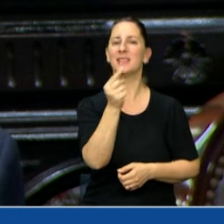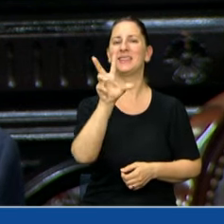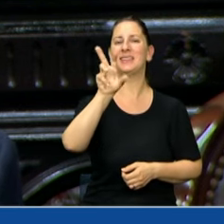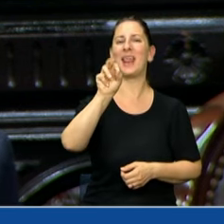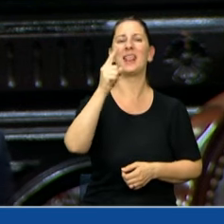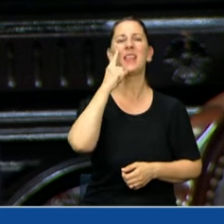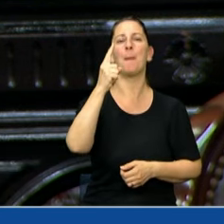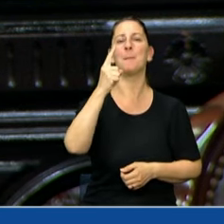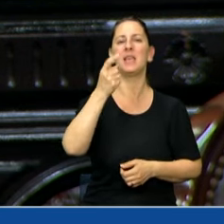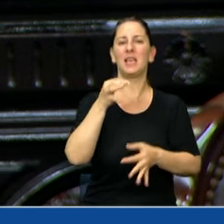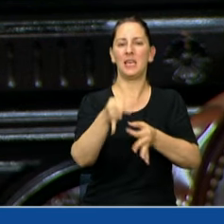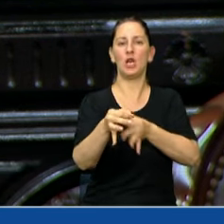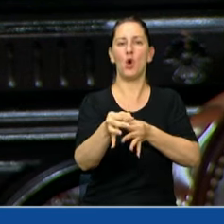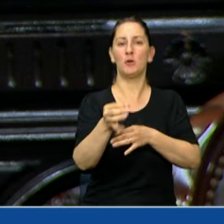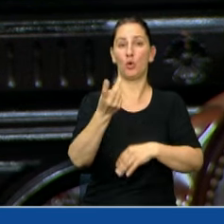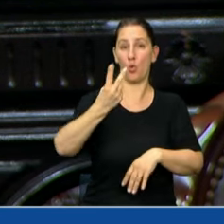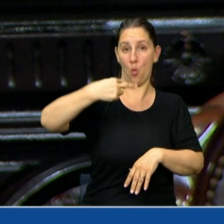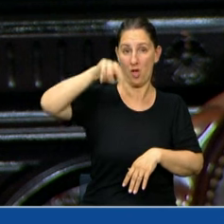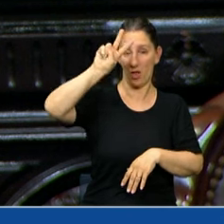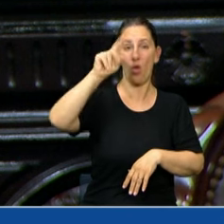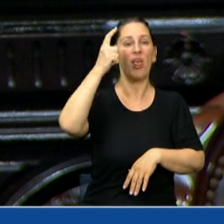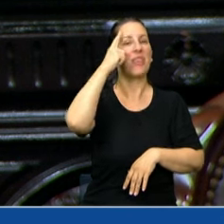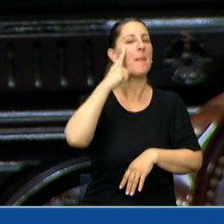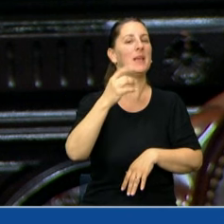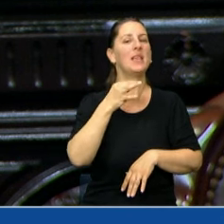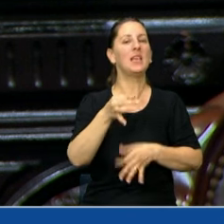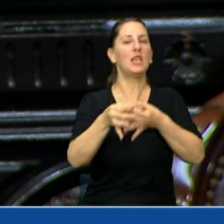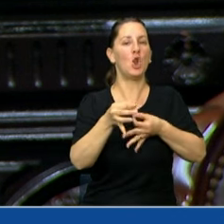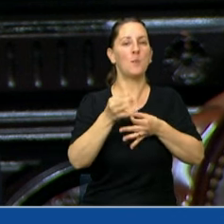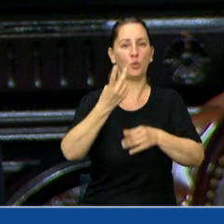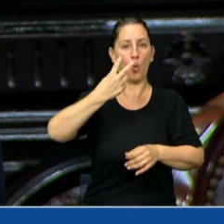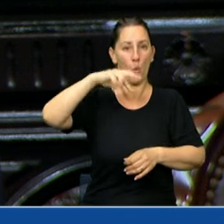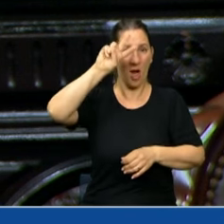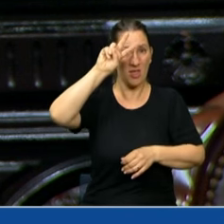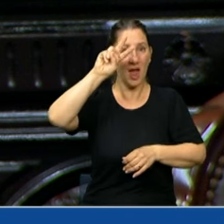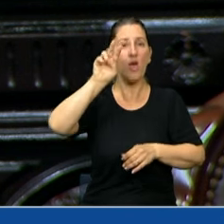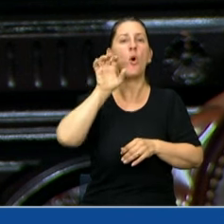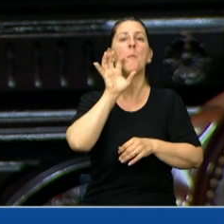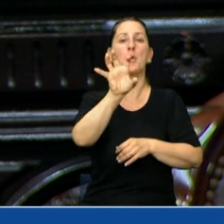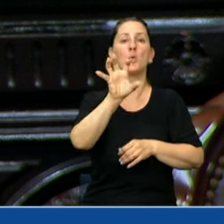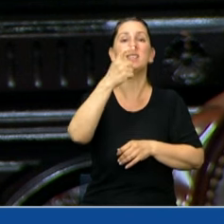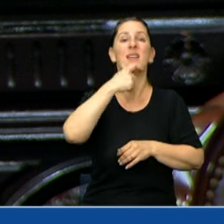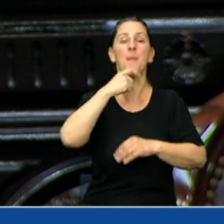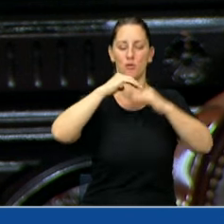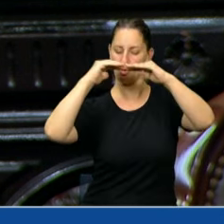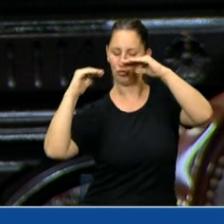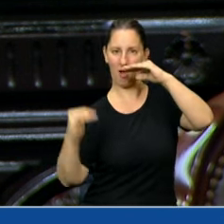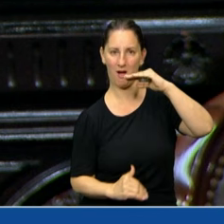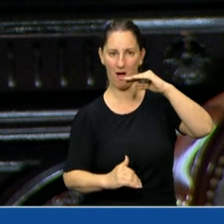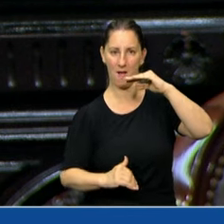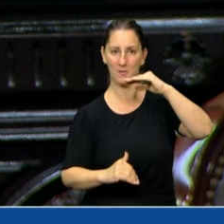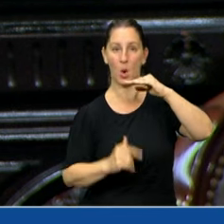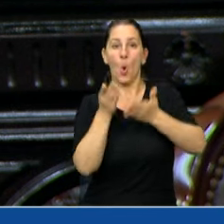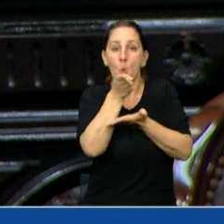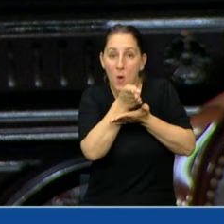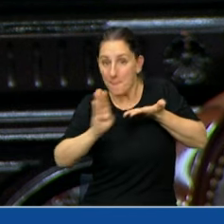km cuadr 10,000 km cu están bajo Mendoza un tercio de vaca